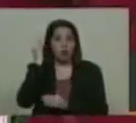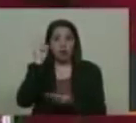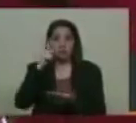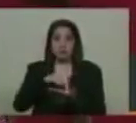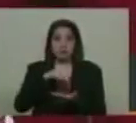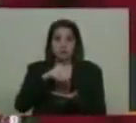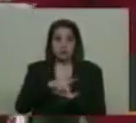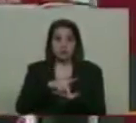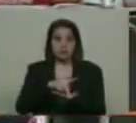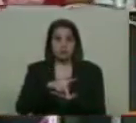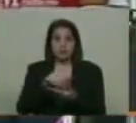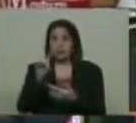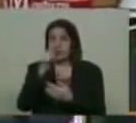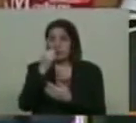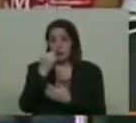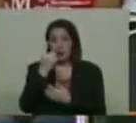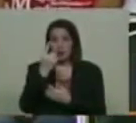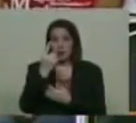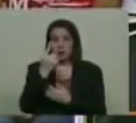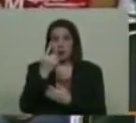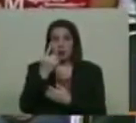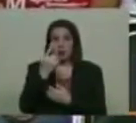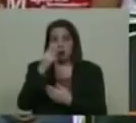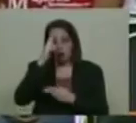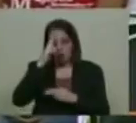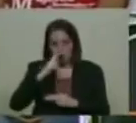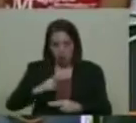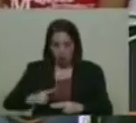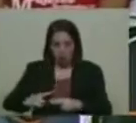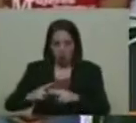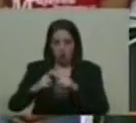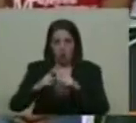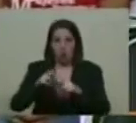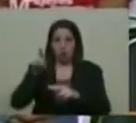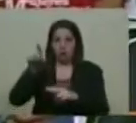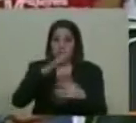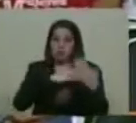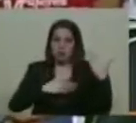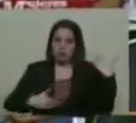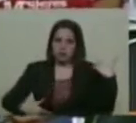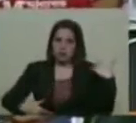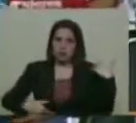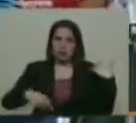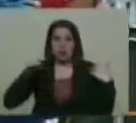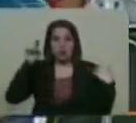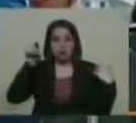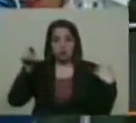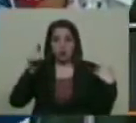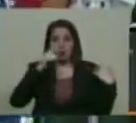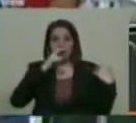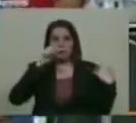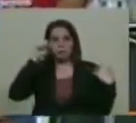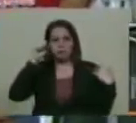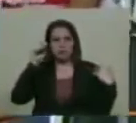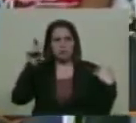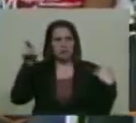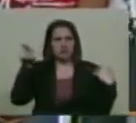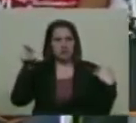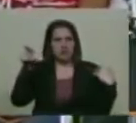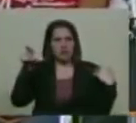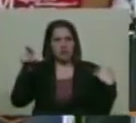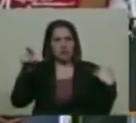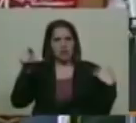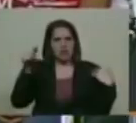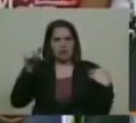presentes, primero que nada, hacerle un reconocimiento, mi comandante, a usted. Usted que no se le